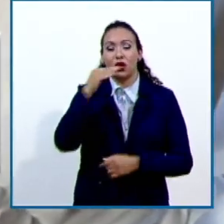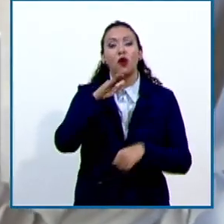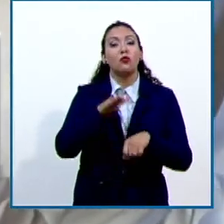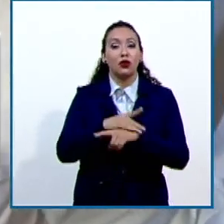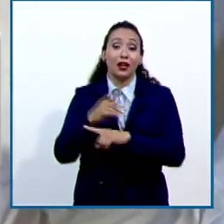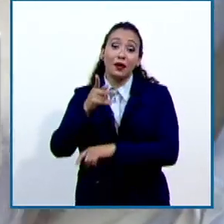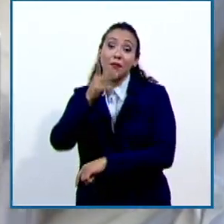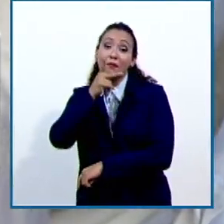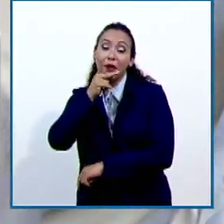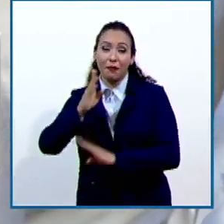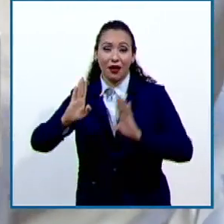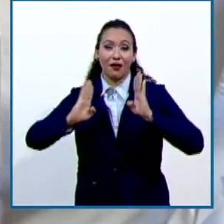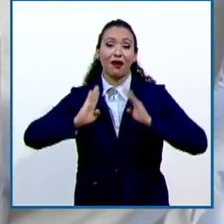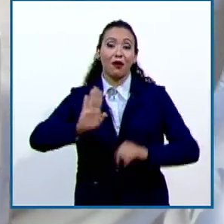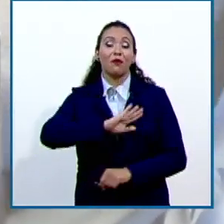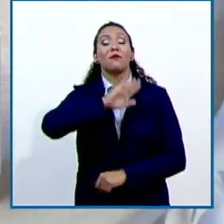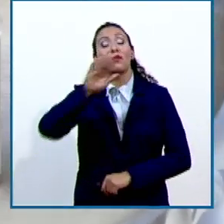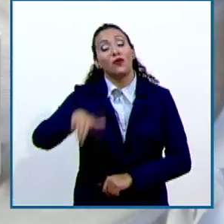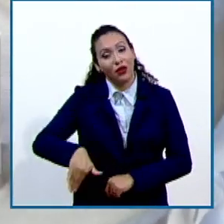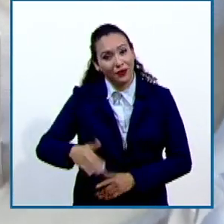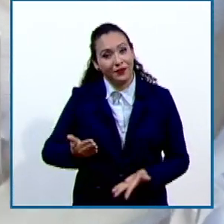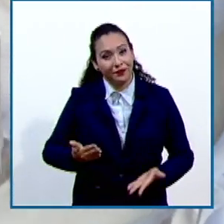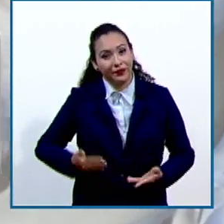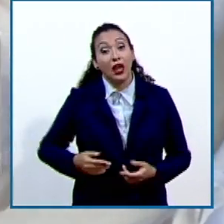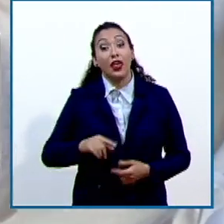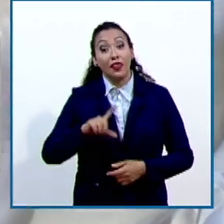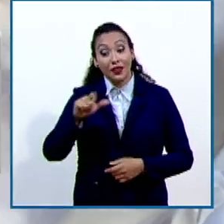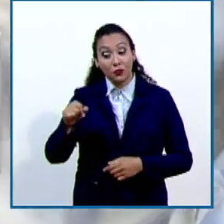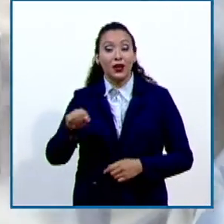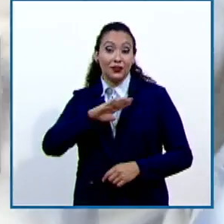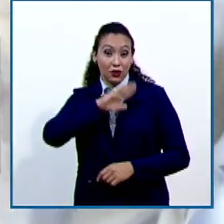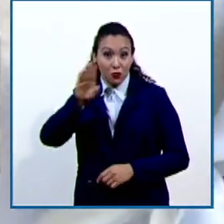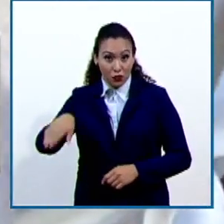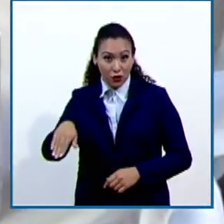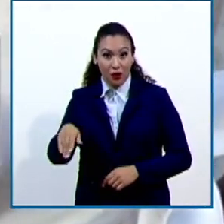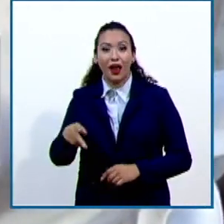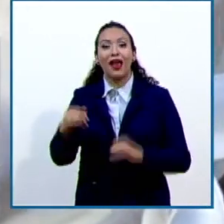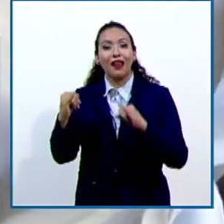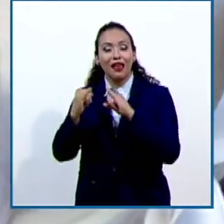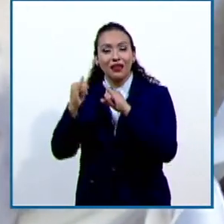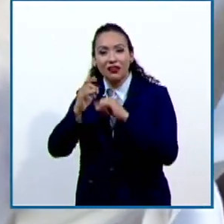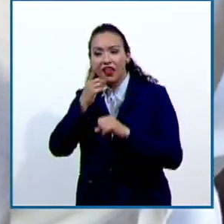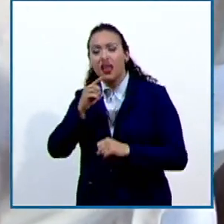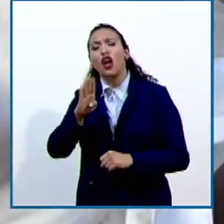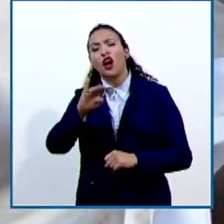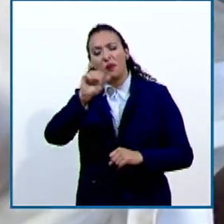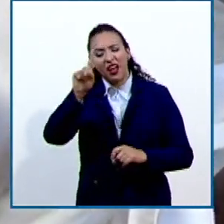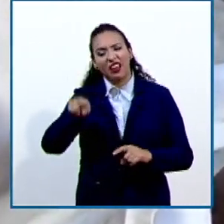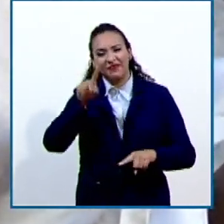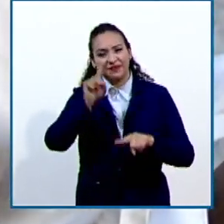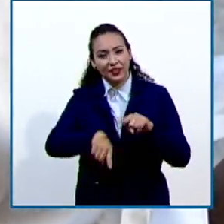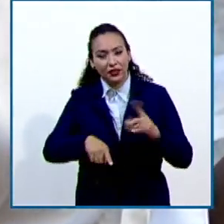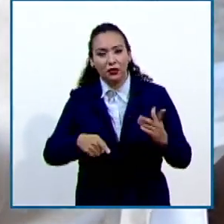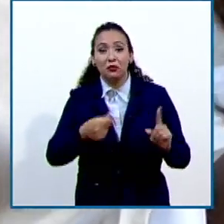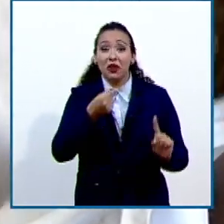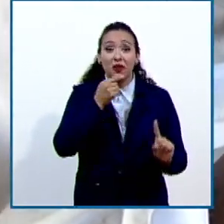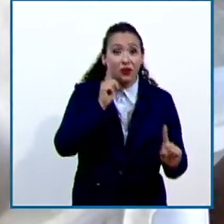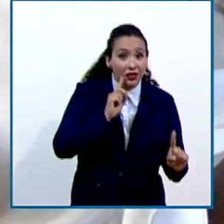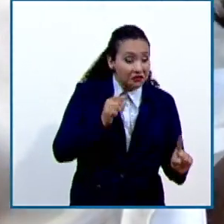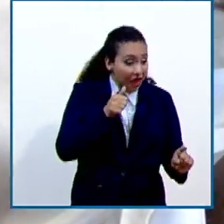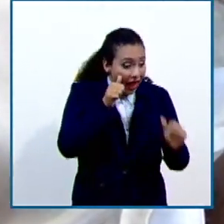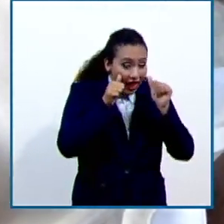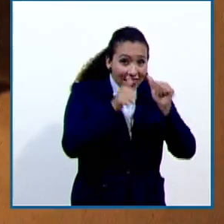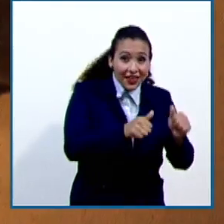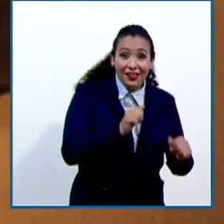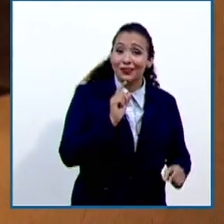de su padre militar. Dicho instituto la dio de baja debido a que su papá falleció sin cumplir con los requisitos necesarios para que